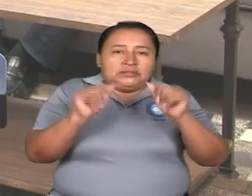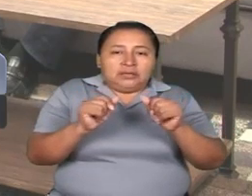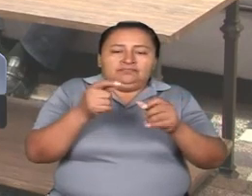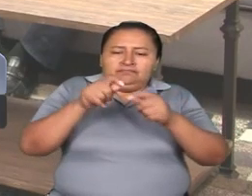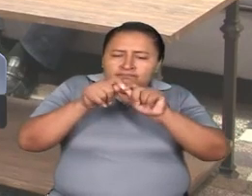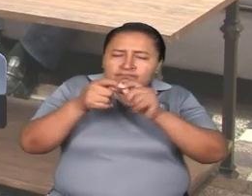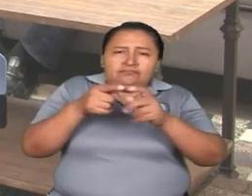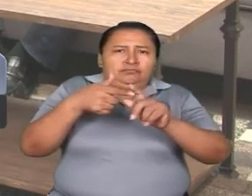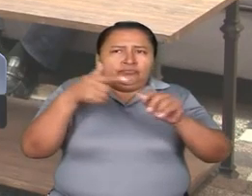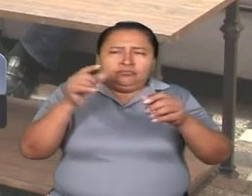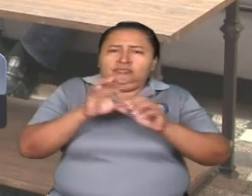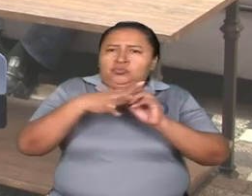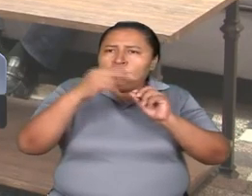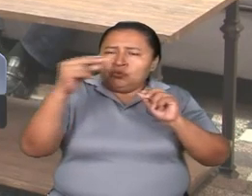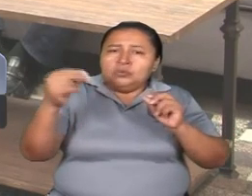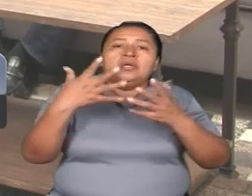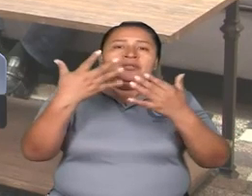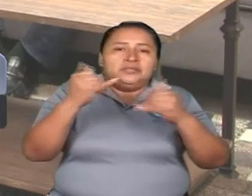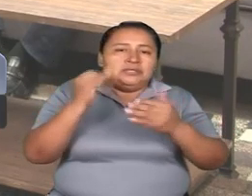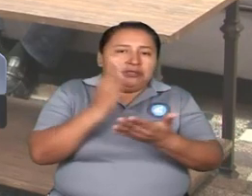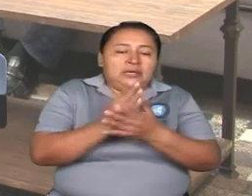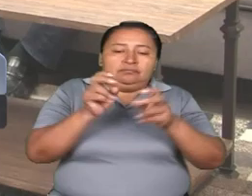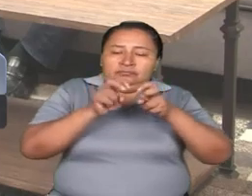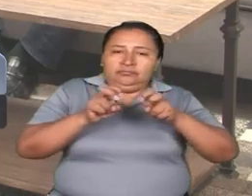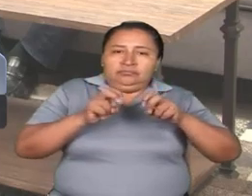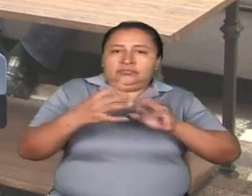esto, entonces se empezó a hacer la transmisión en línea.